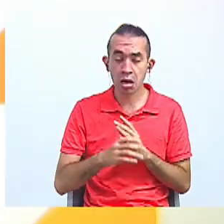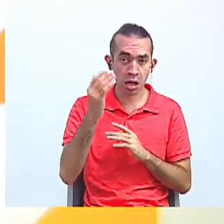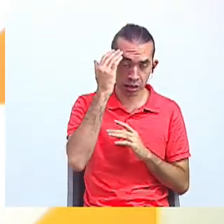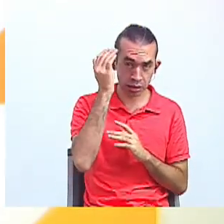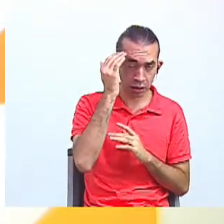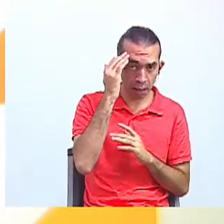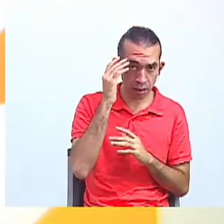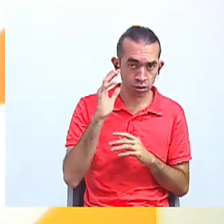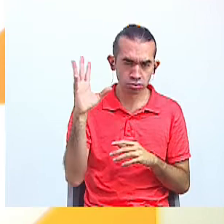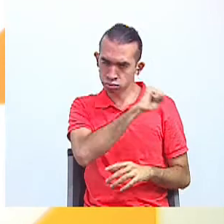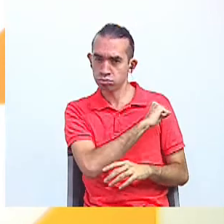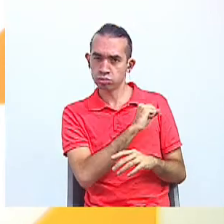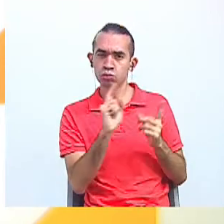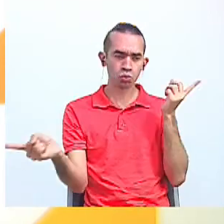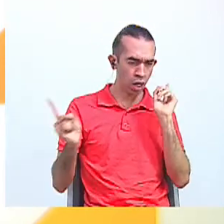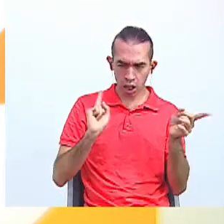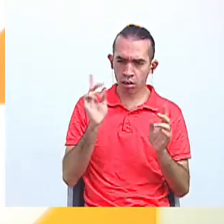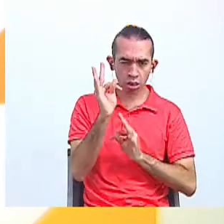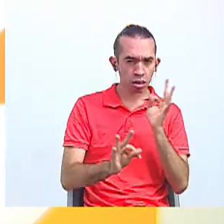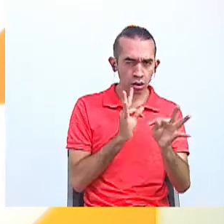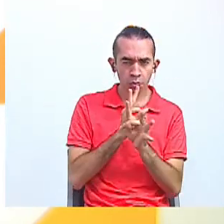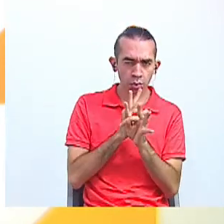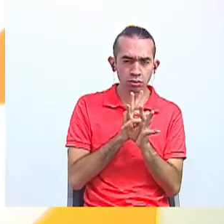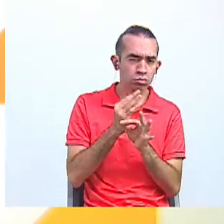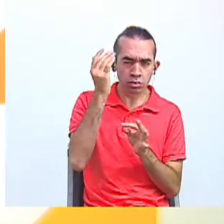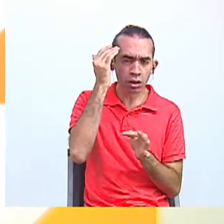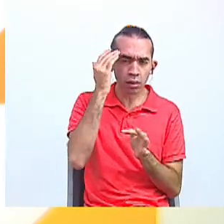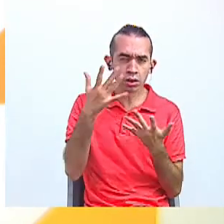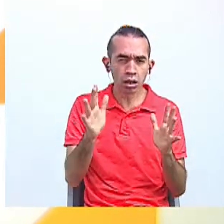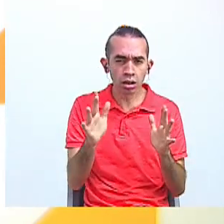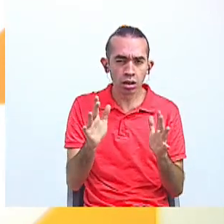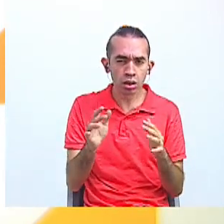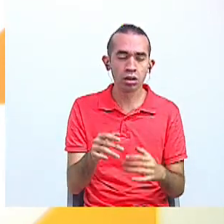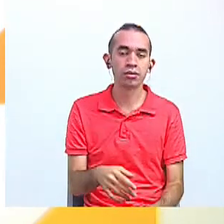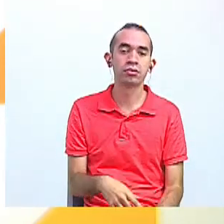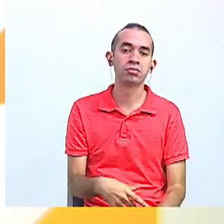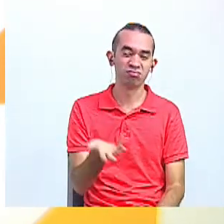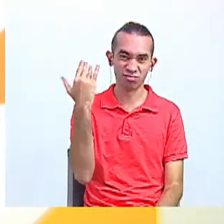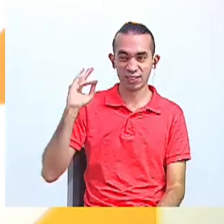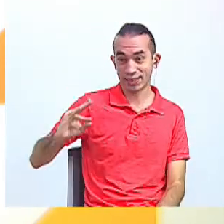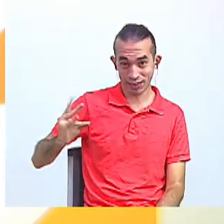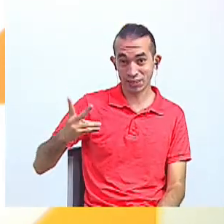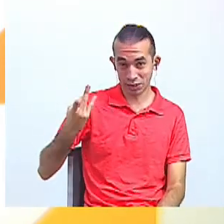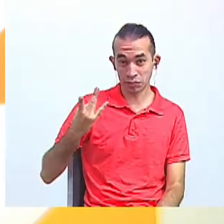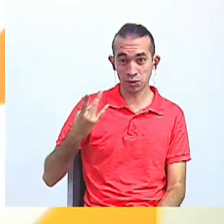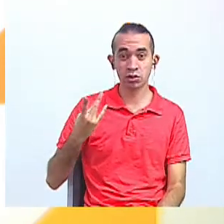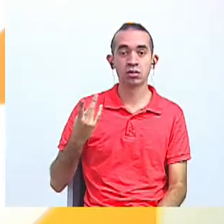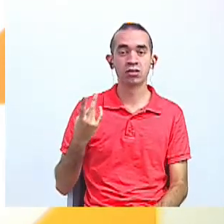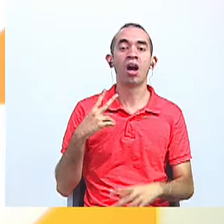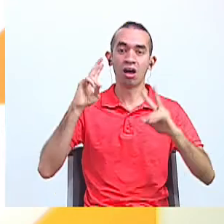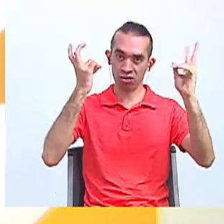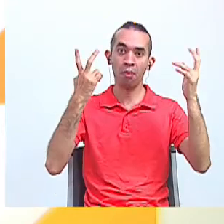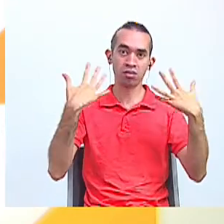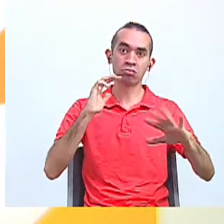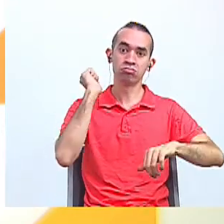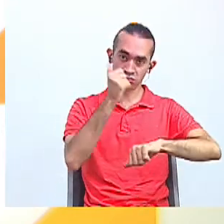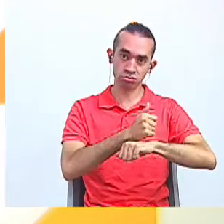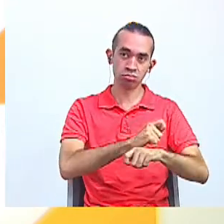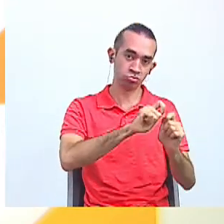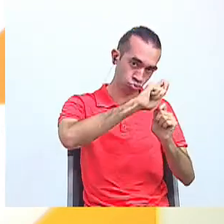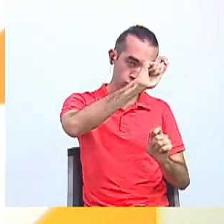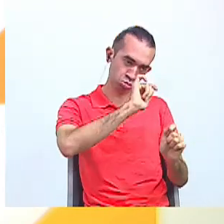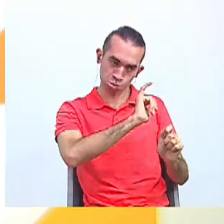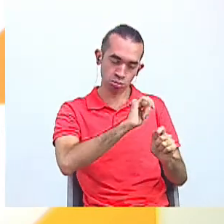cómo diferenciarlas? Bueno, desde muchas veces 7º año ya hablamos de cantidades escalares